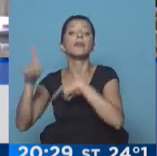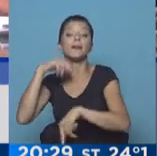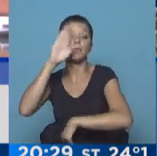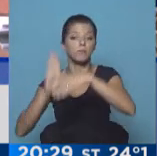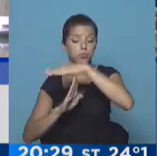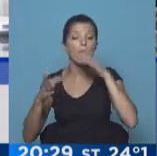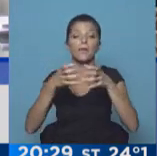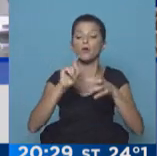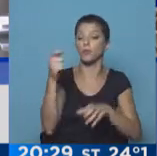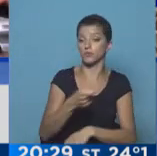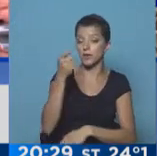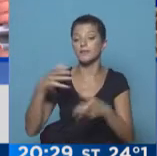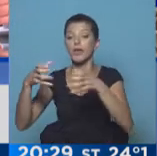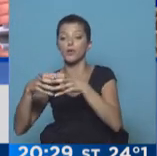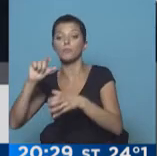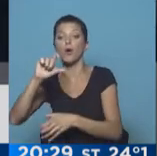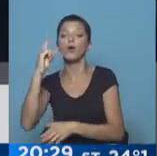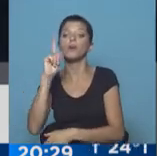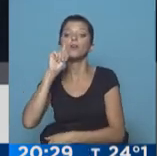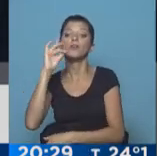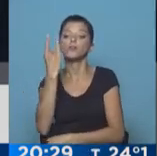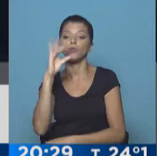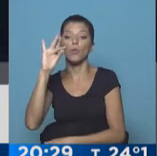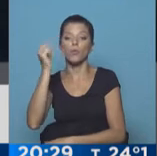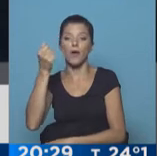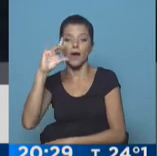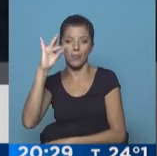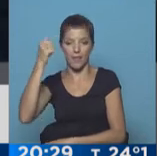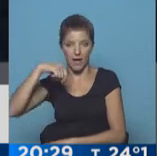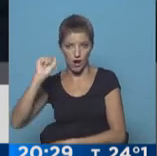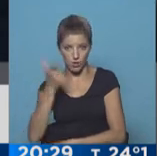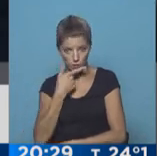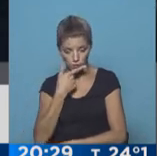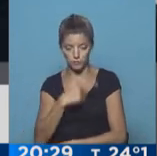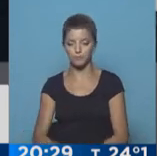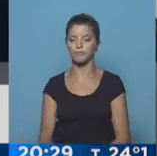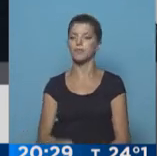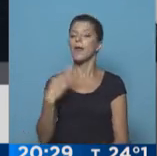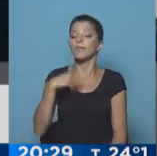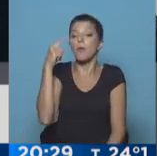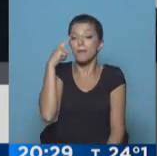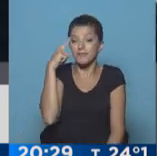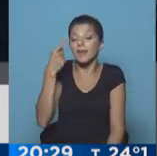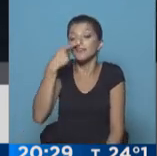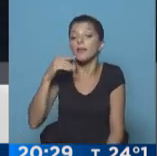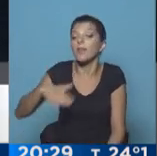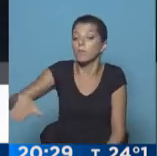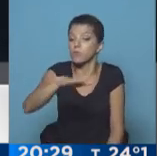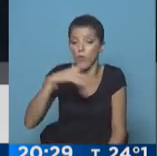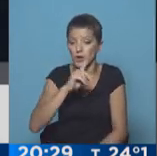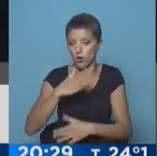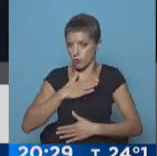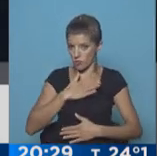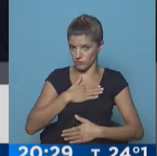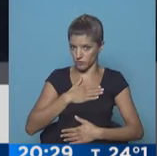del Partido Socialista y de Ciudadanos. Hemos tenido que pensar en el interés general, no en el interés partidista, y desde esa óptica ha sido